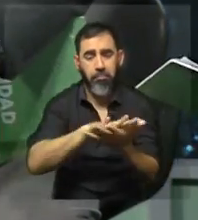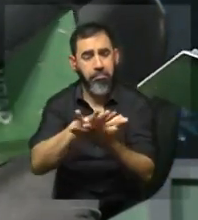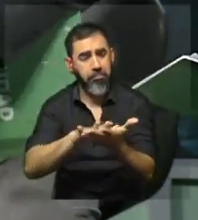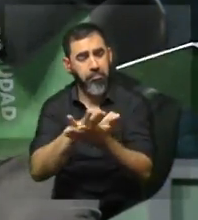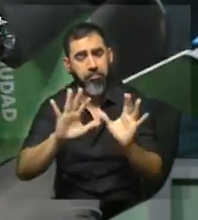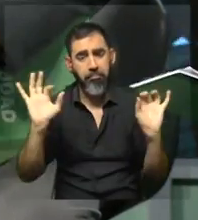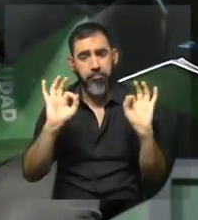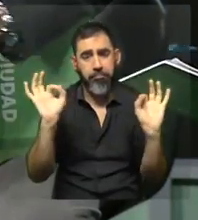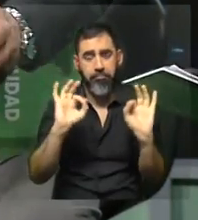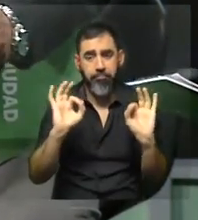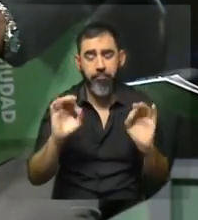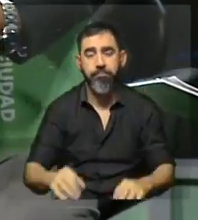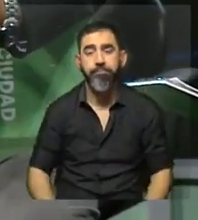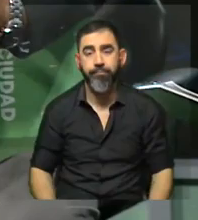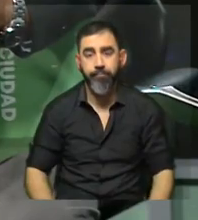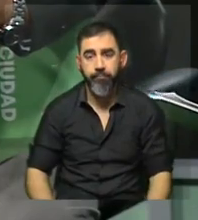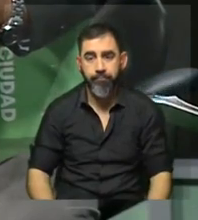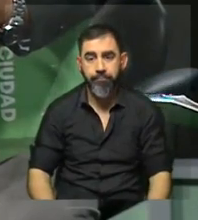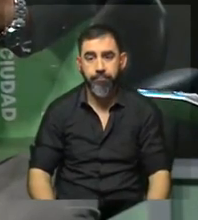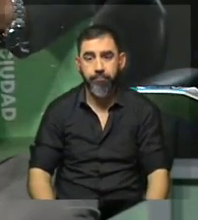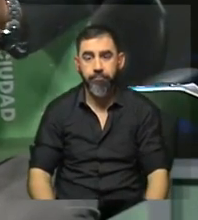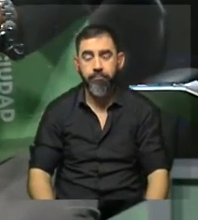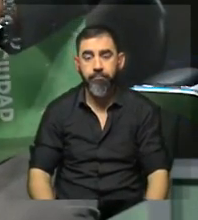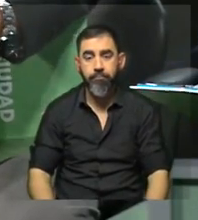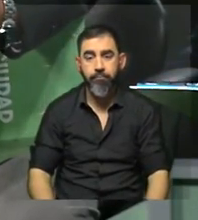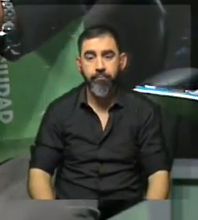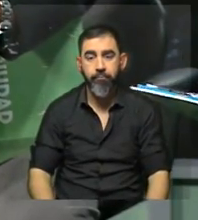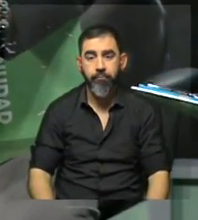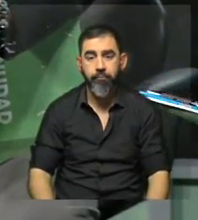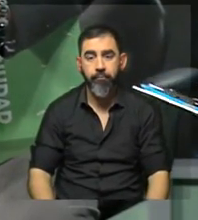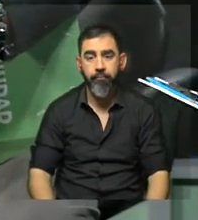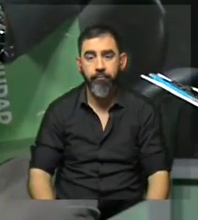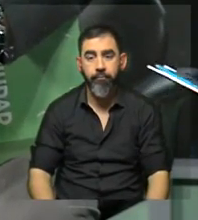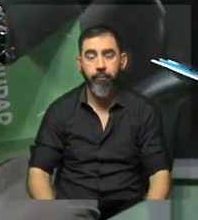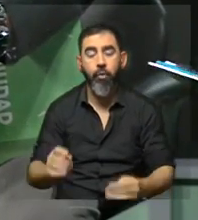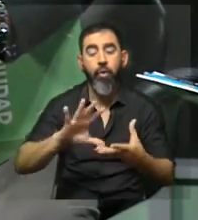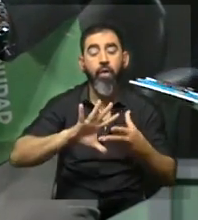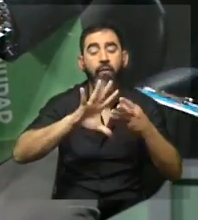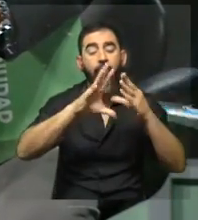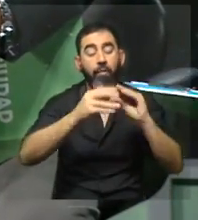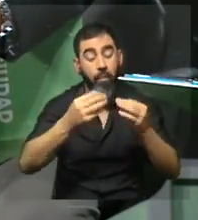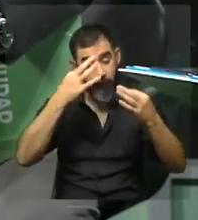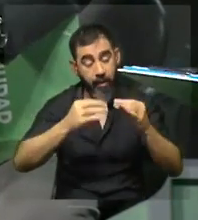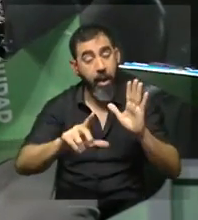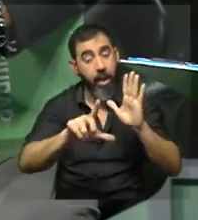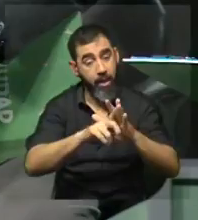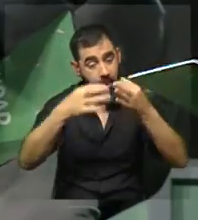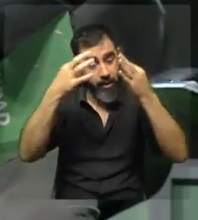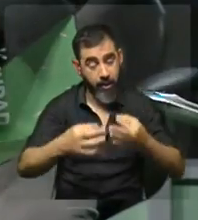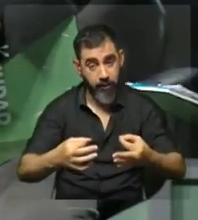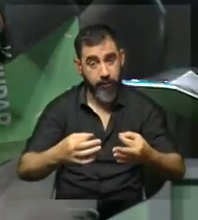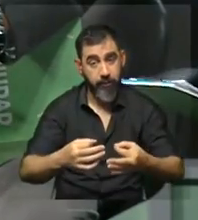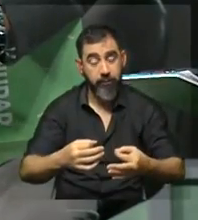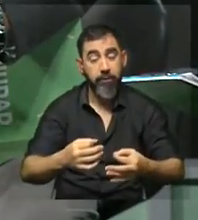queda todo en la nebulosa, no pasa absolutamente nada. Y la cosa es que no se bastardee un mecanismo que está hecho para cosas que me parece